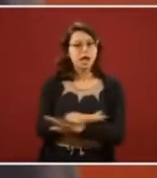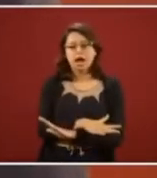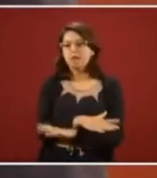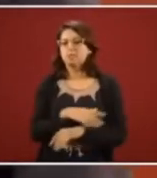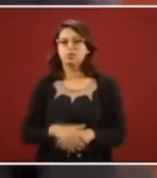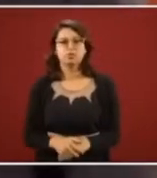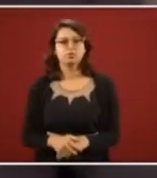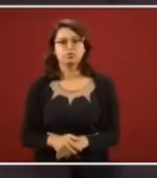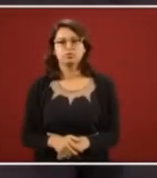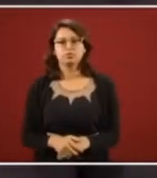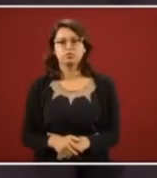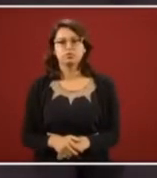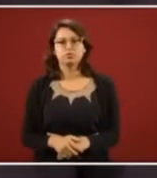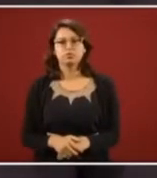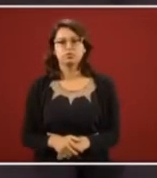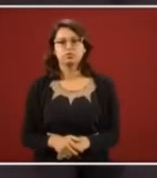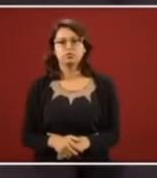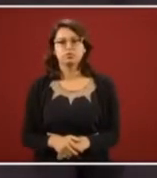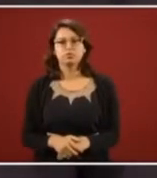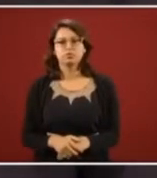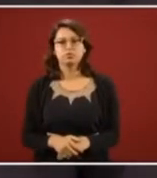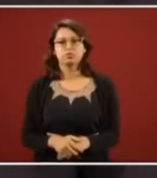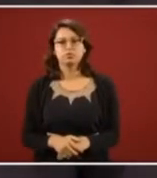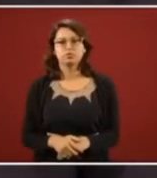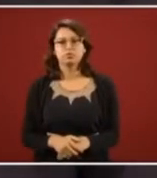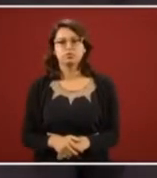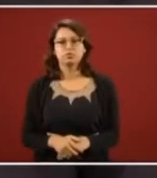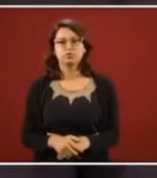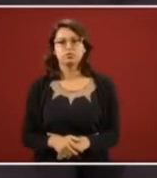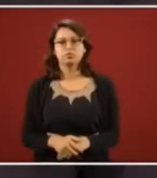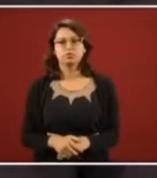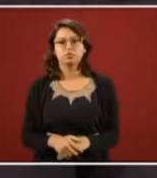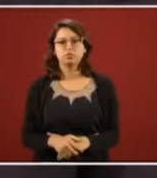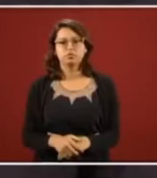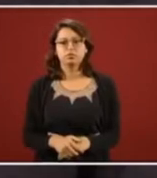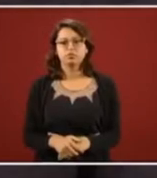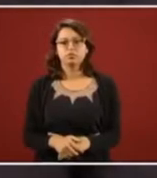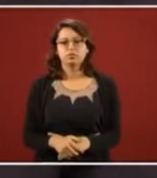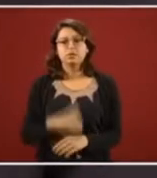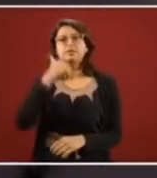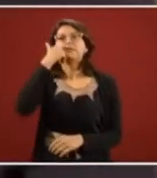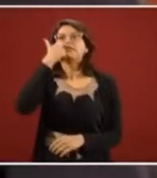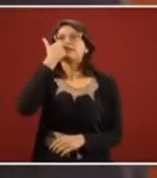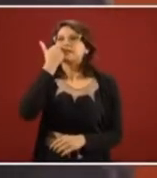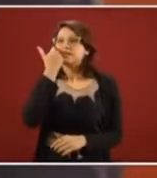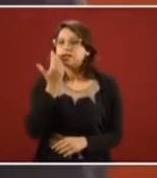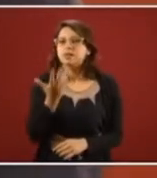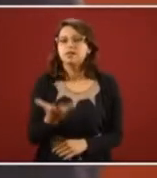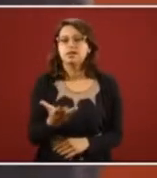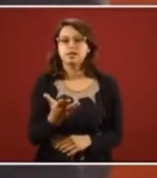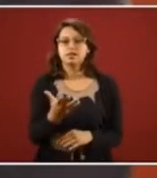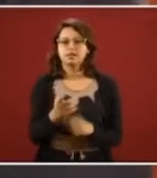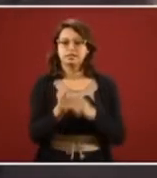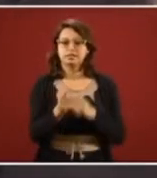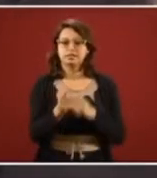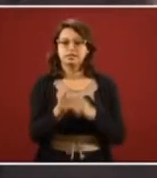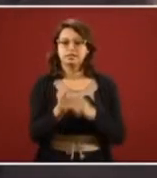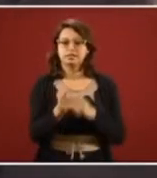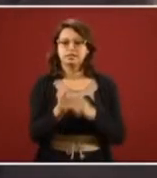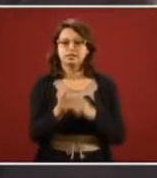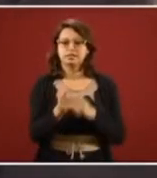mantener el what's my name el status quo